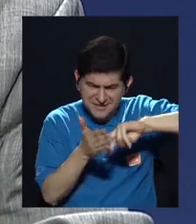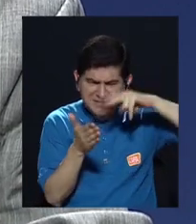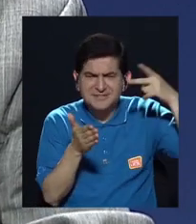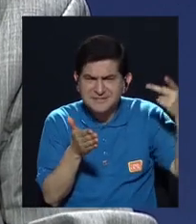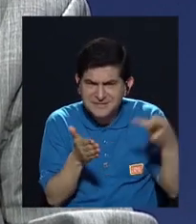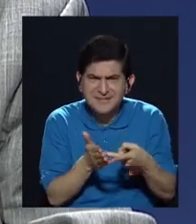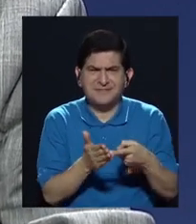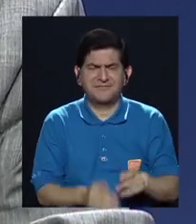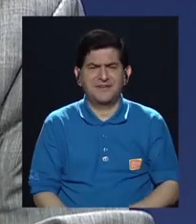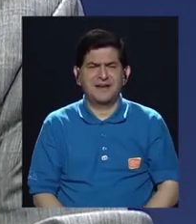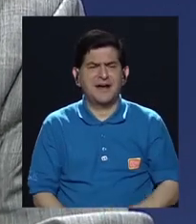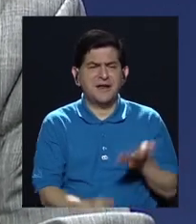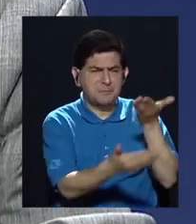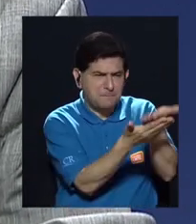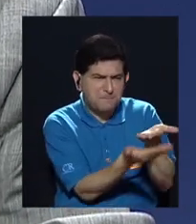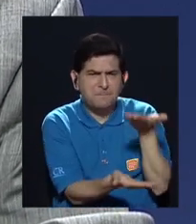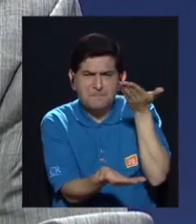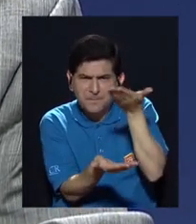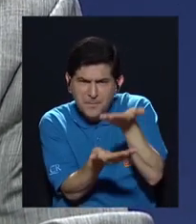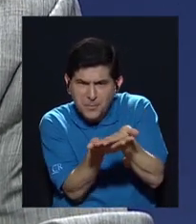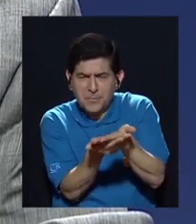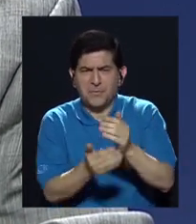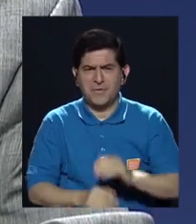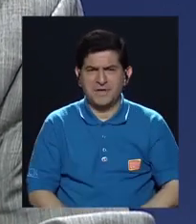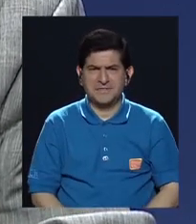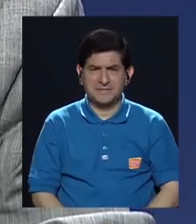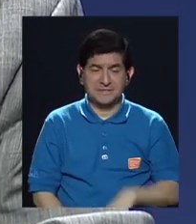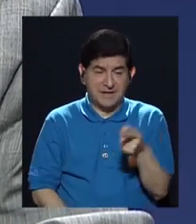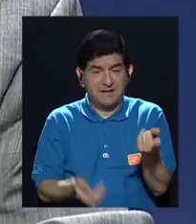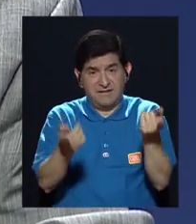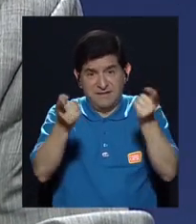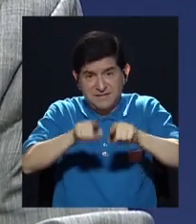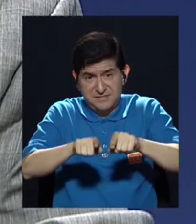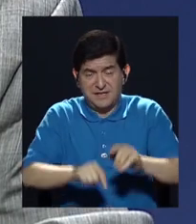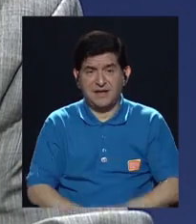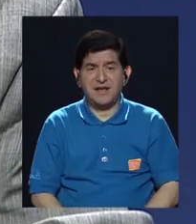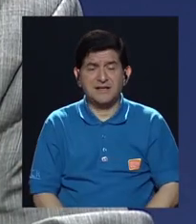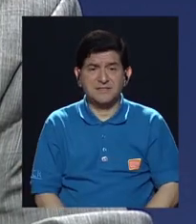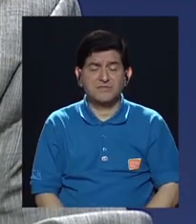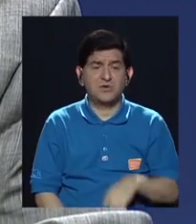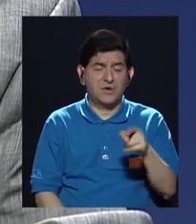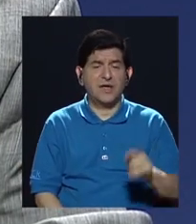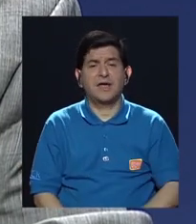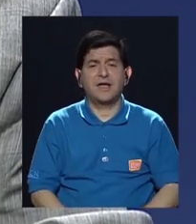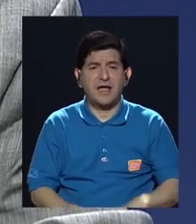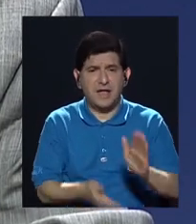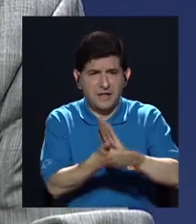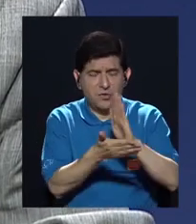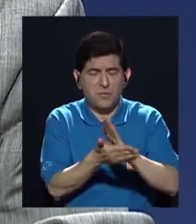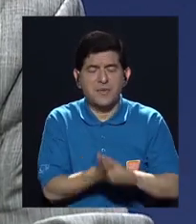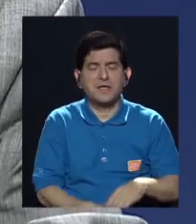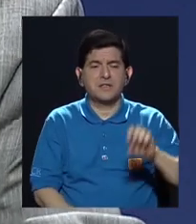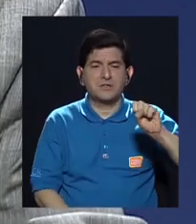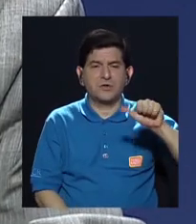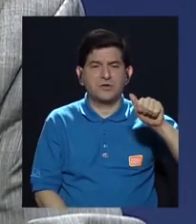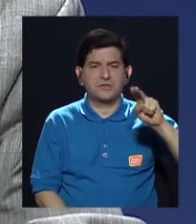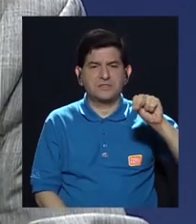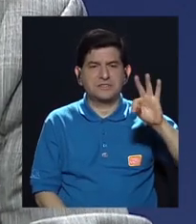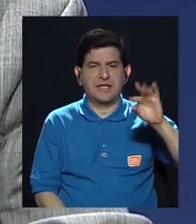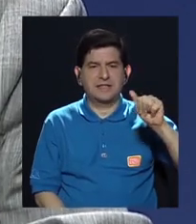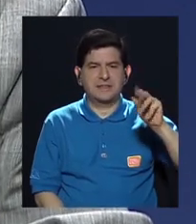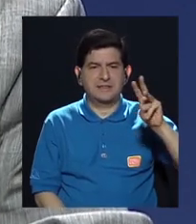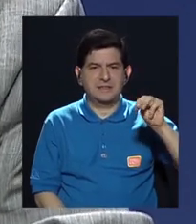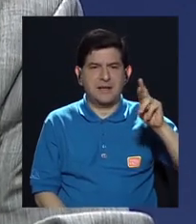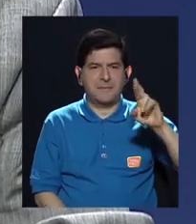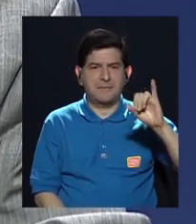que era, lo que estaba planteado en las proclamas de Santa María. Así es. Y era el único que